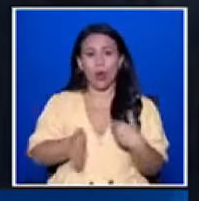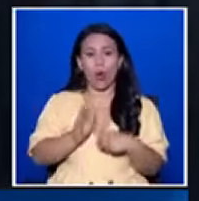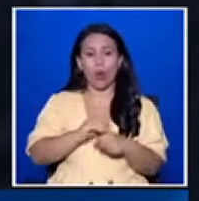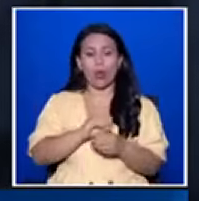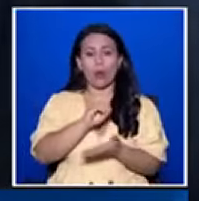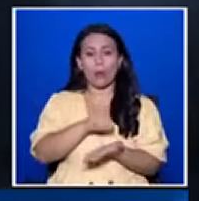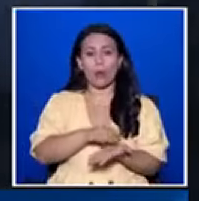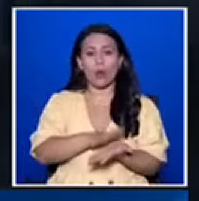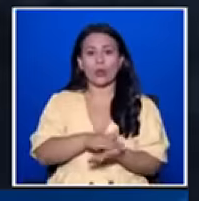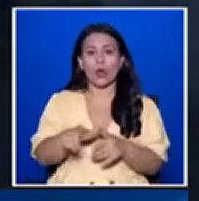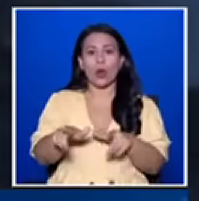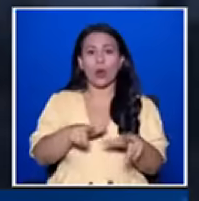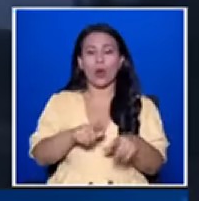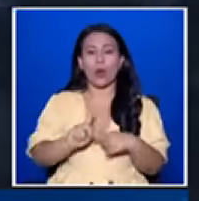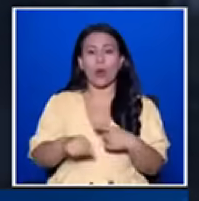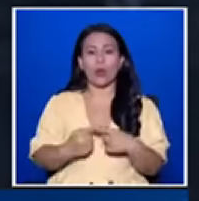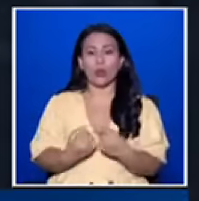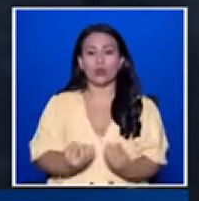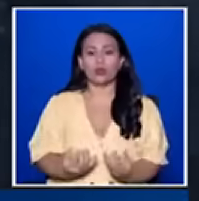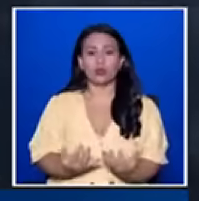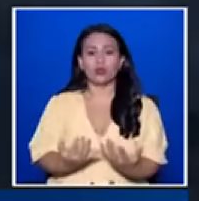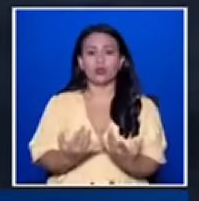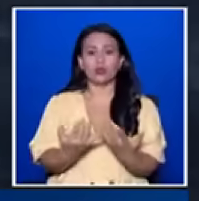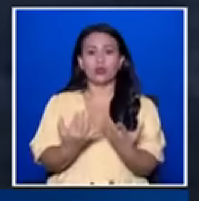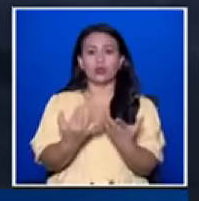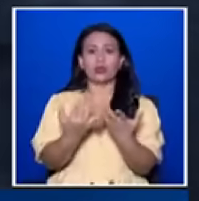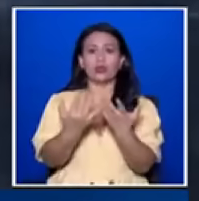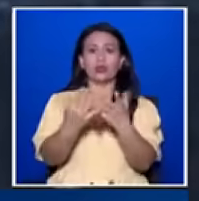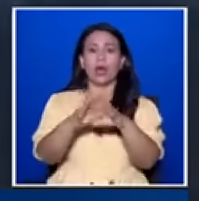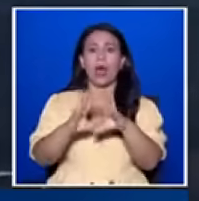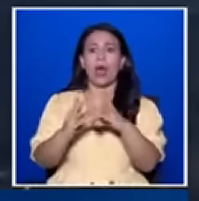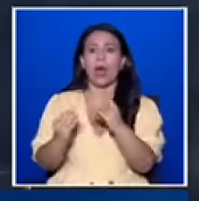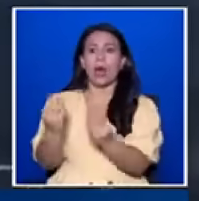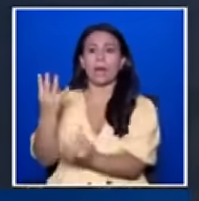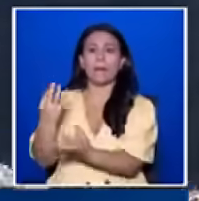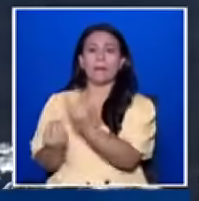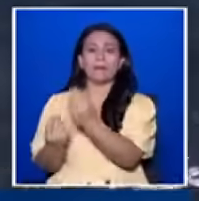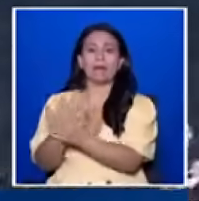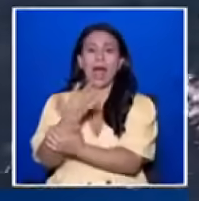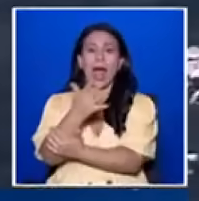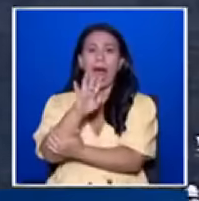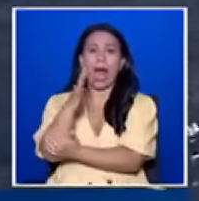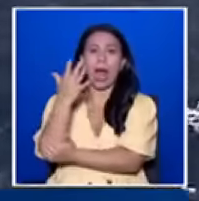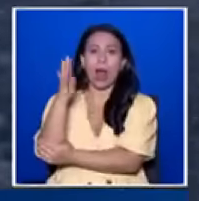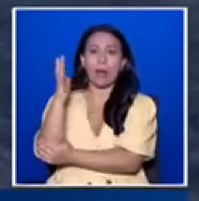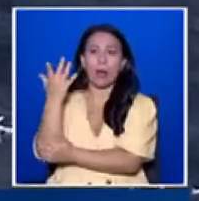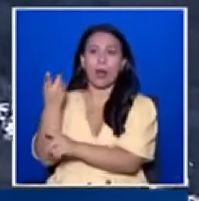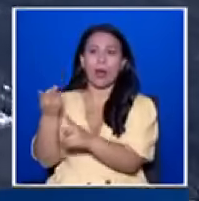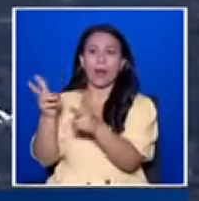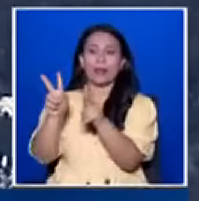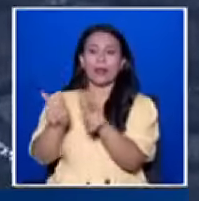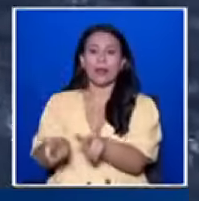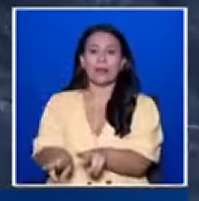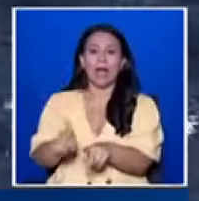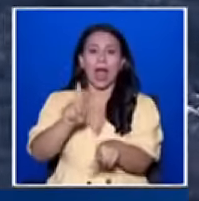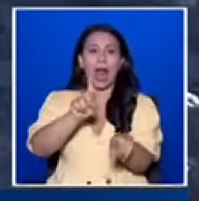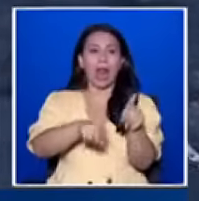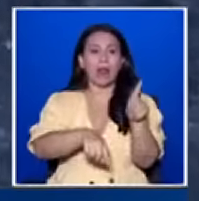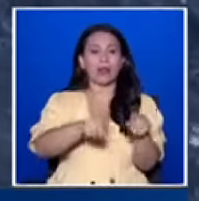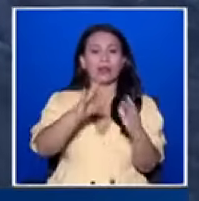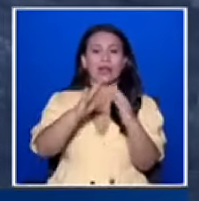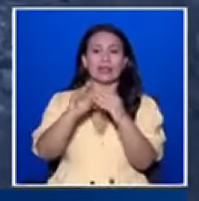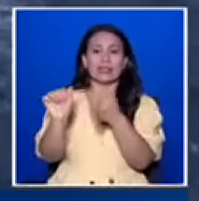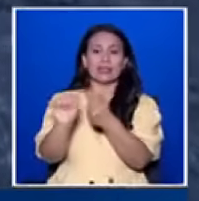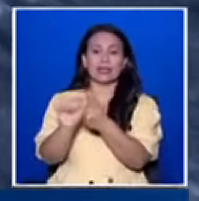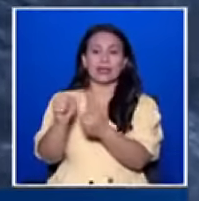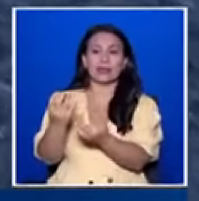esta zona, cuando las llamas consumían la vegetación, los árboles y amenazaban con varias viviendas cercanas.